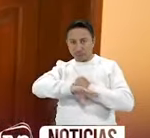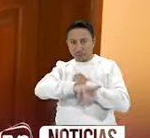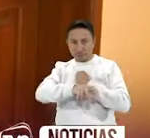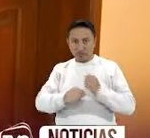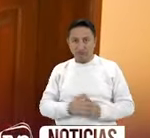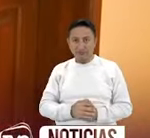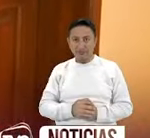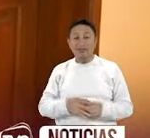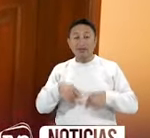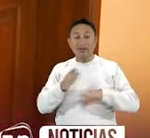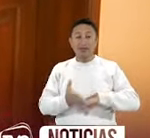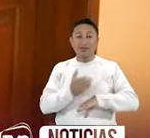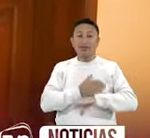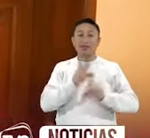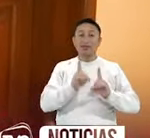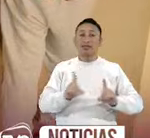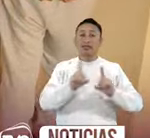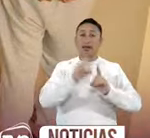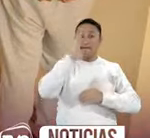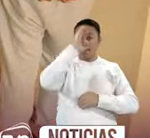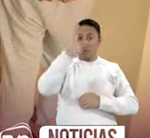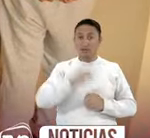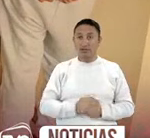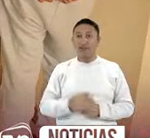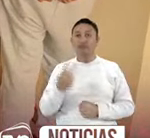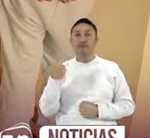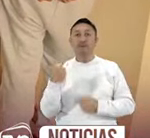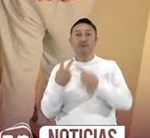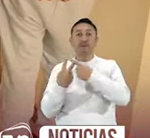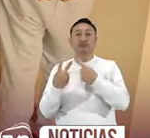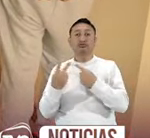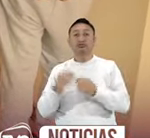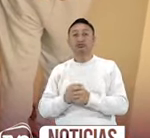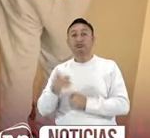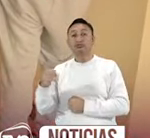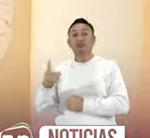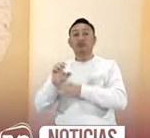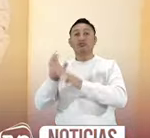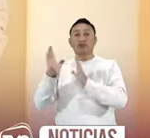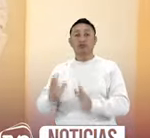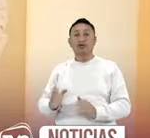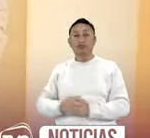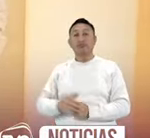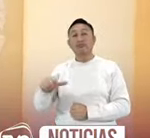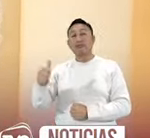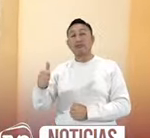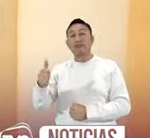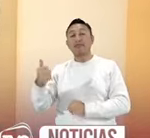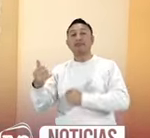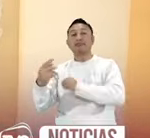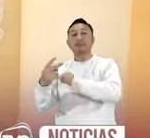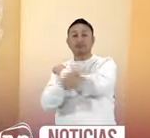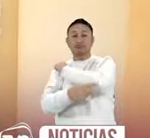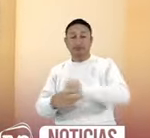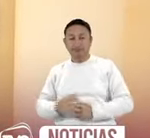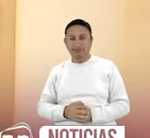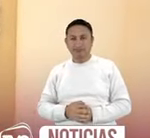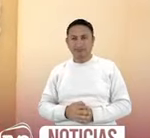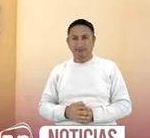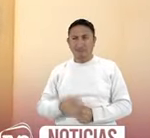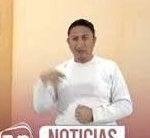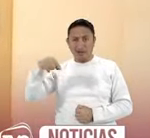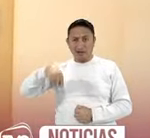datos de la policía, los detenidos, uno de nacionalidad ecuatoriana y el otro extranjero, tienen un largo historial